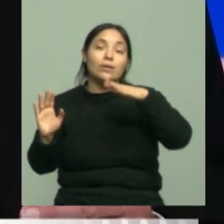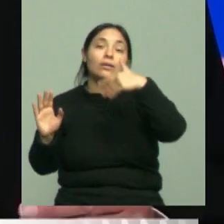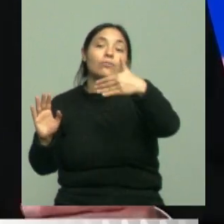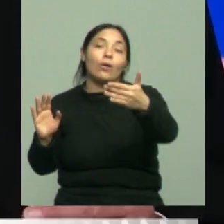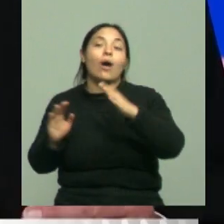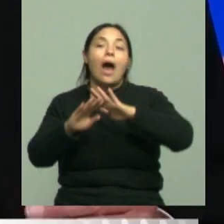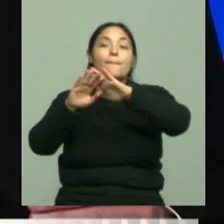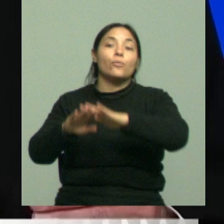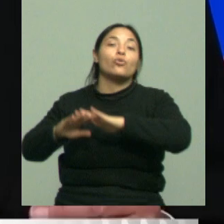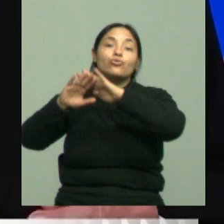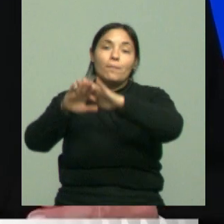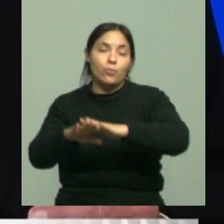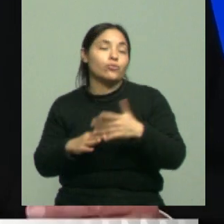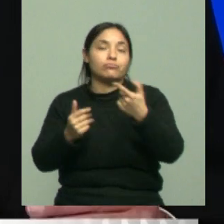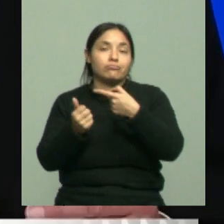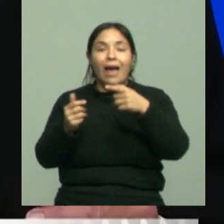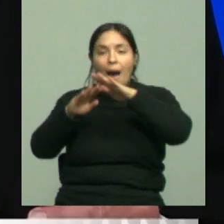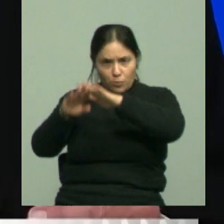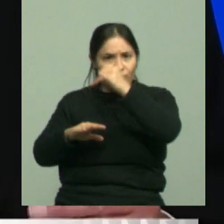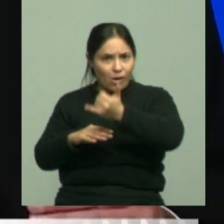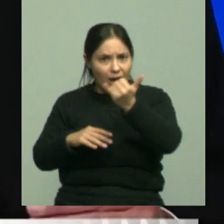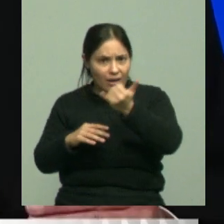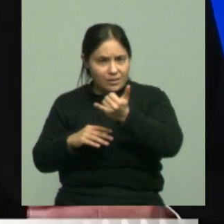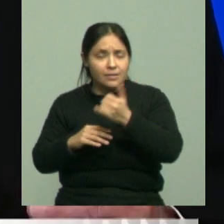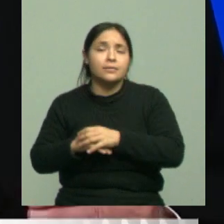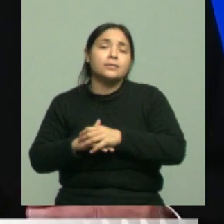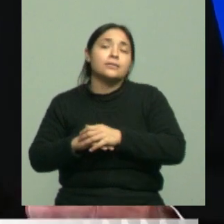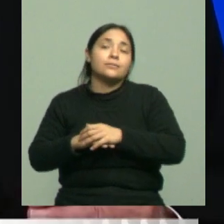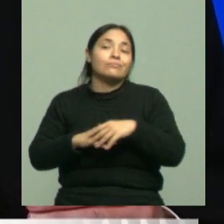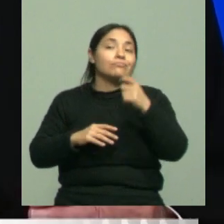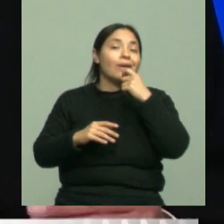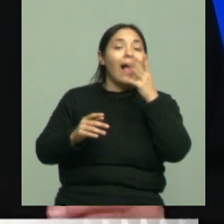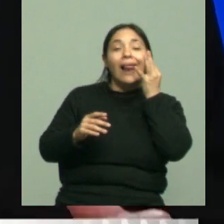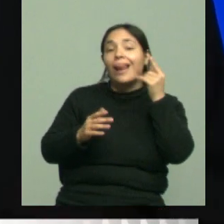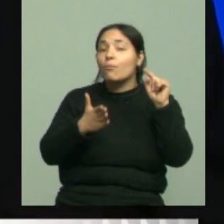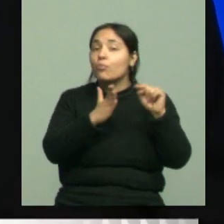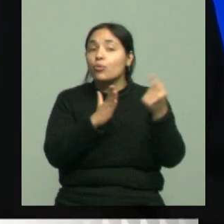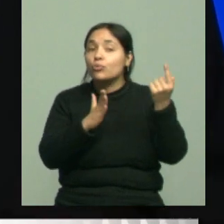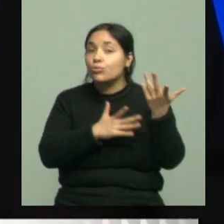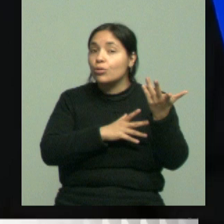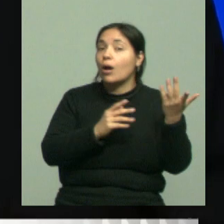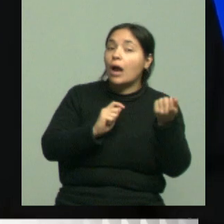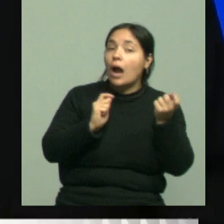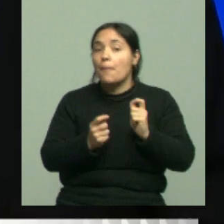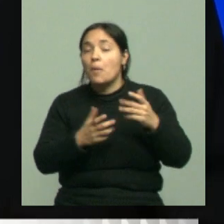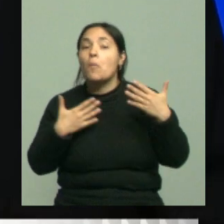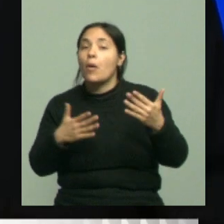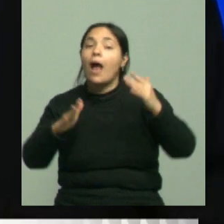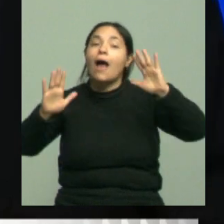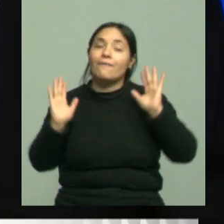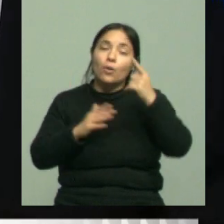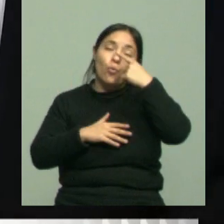los apoyos. Los apoyos los tiene, pero si se llega a abrir una variable, hay que ver cómo terminaría, de qué forma se